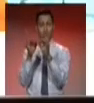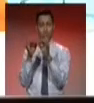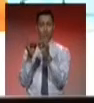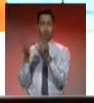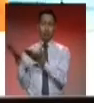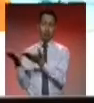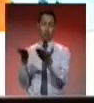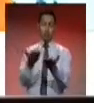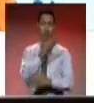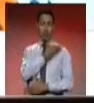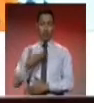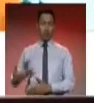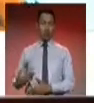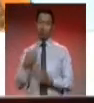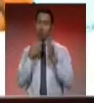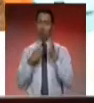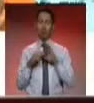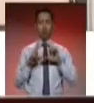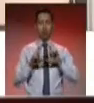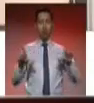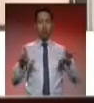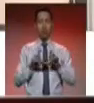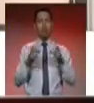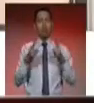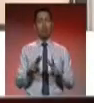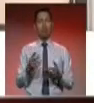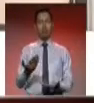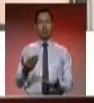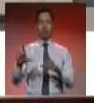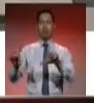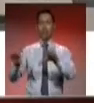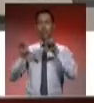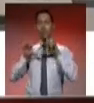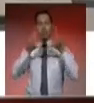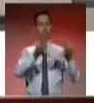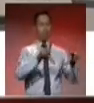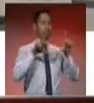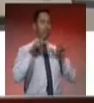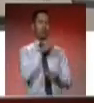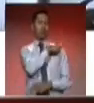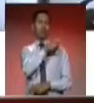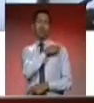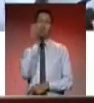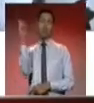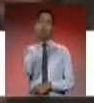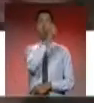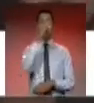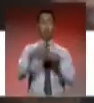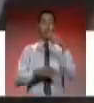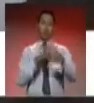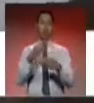como diplomas y los distintos honoris causa otorgados por varias universidades del mundo.